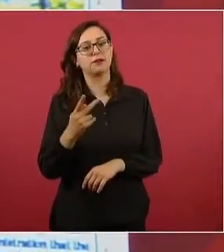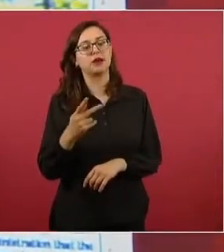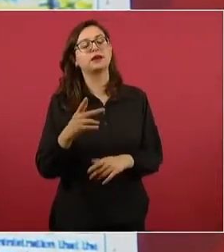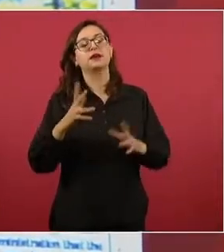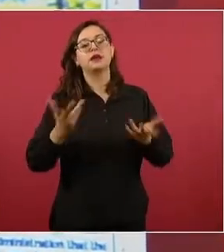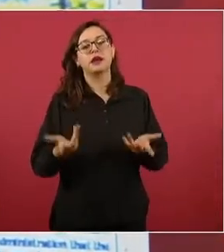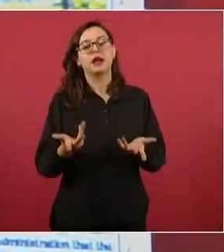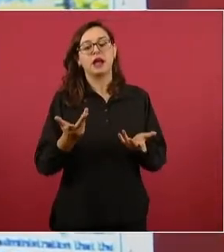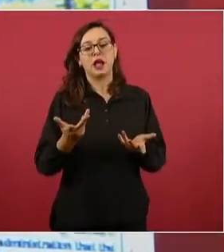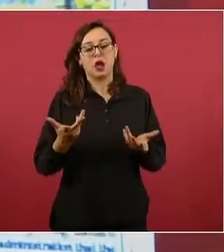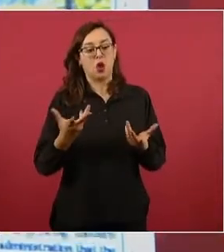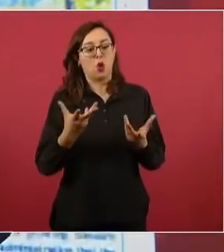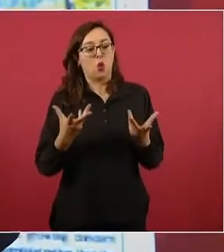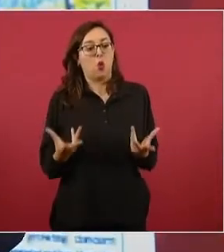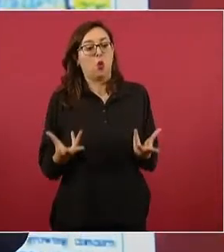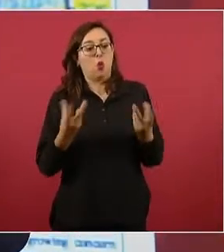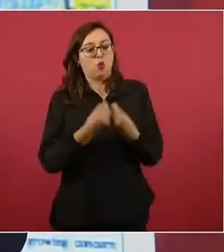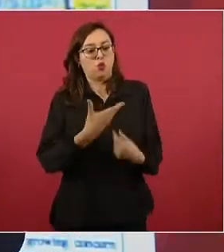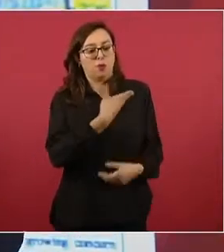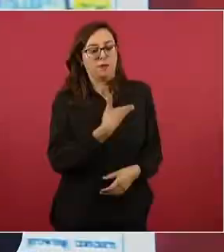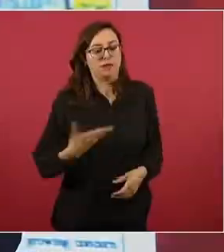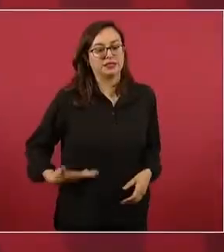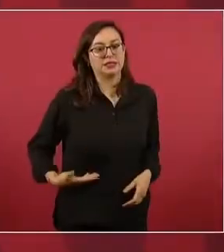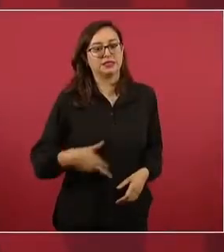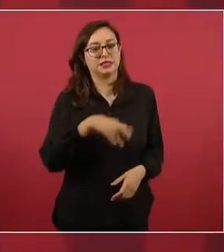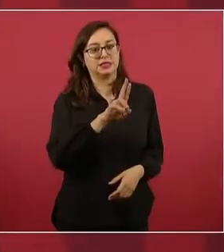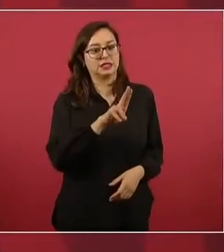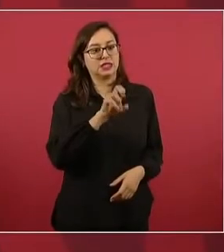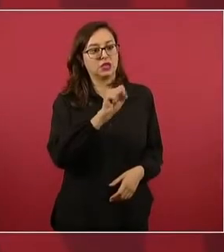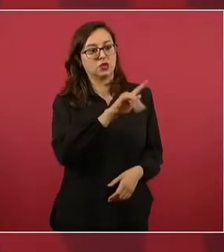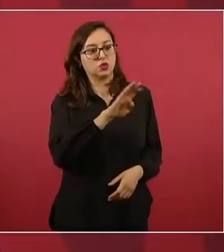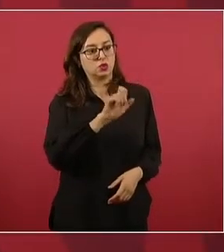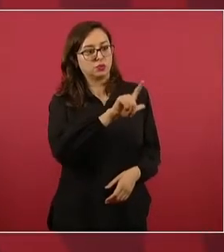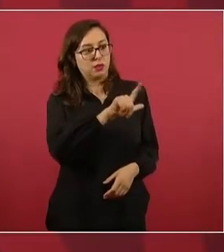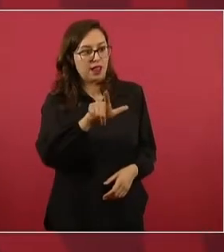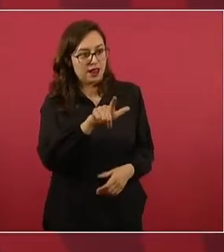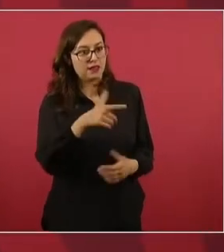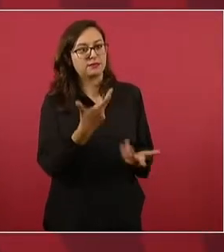época del presidente Roosevelt, para que vean la diferencia